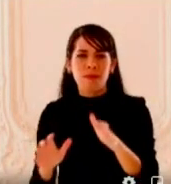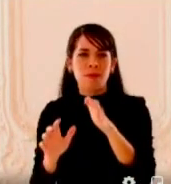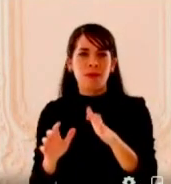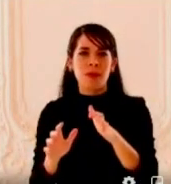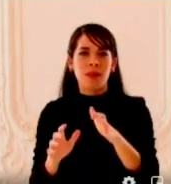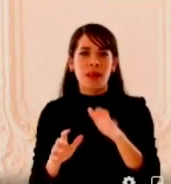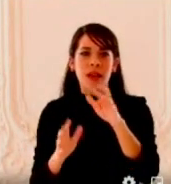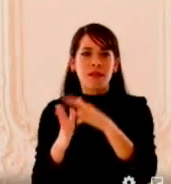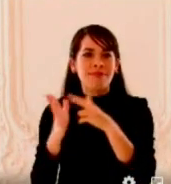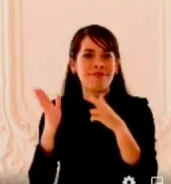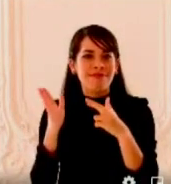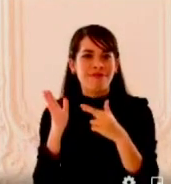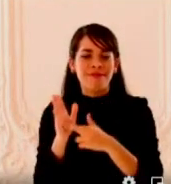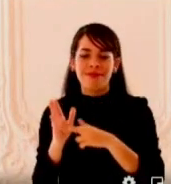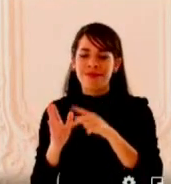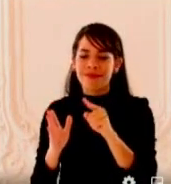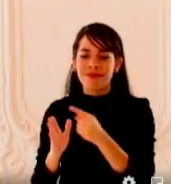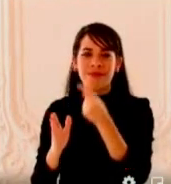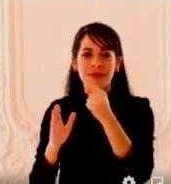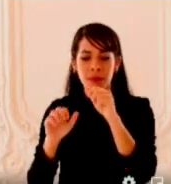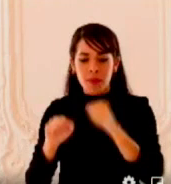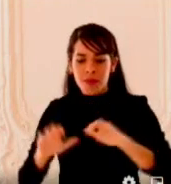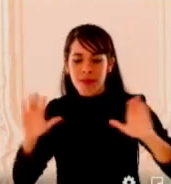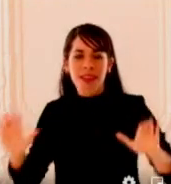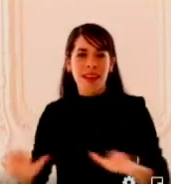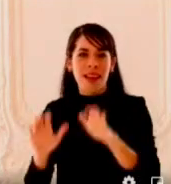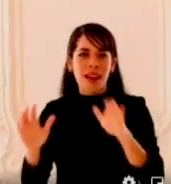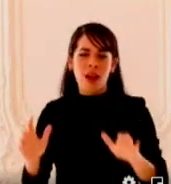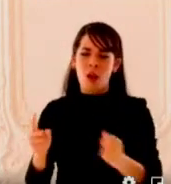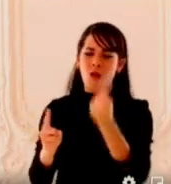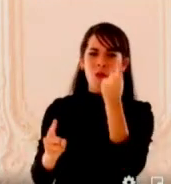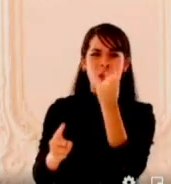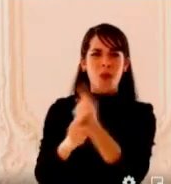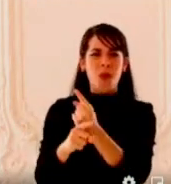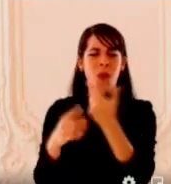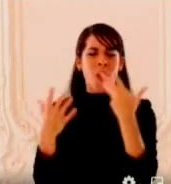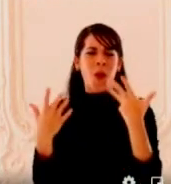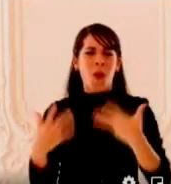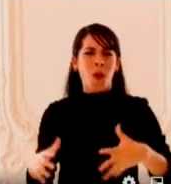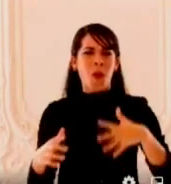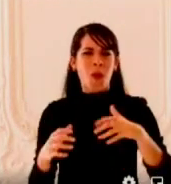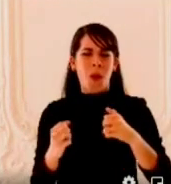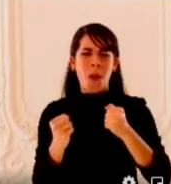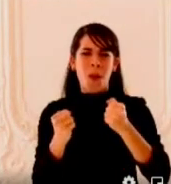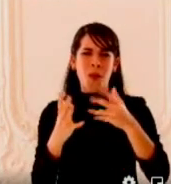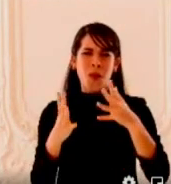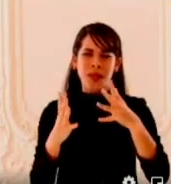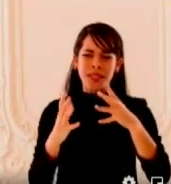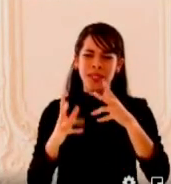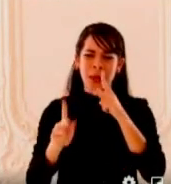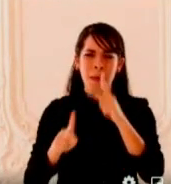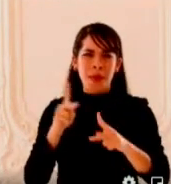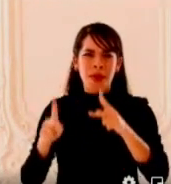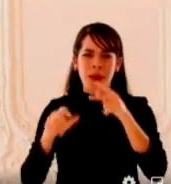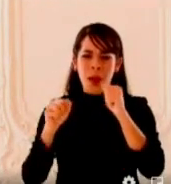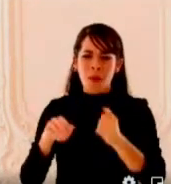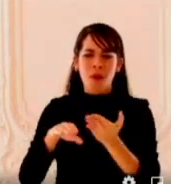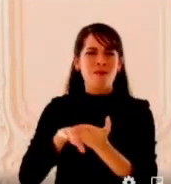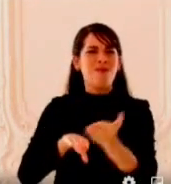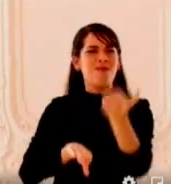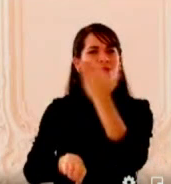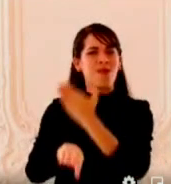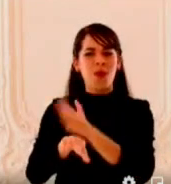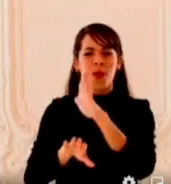con un reglamento, con una ejecución efectiva, cientos de miles y hasta millones de personas pueden mejorar su calidad de